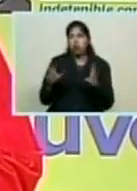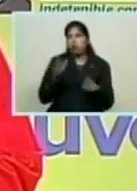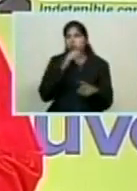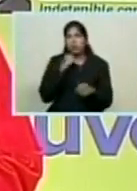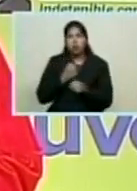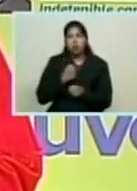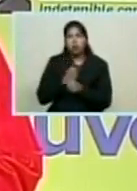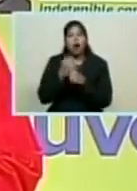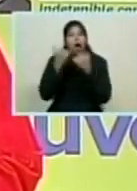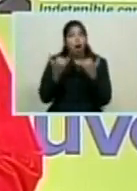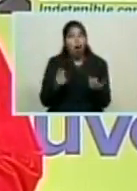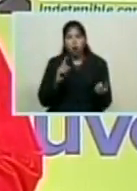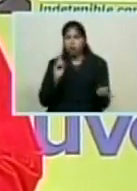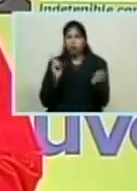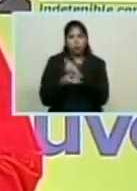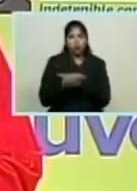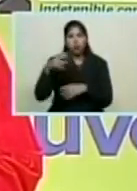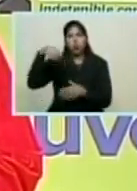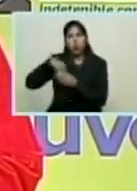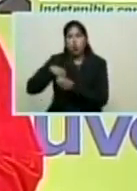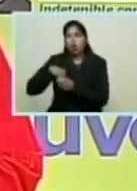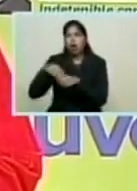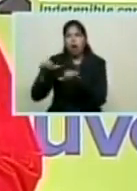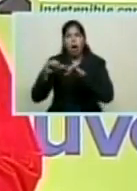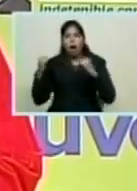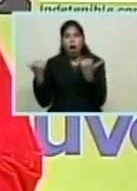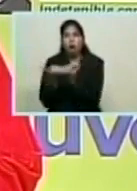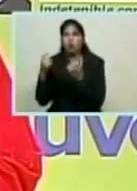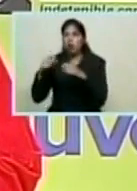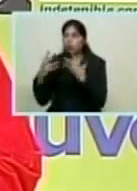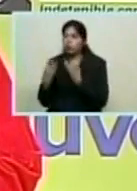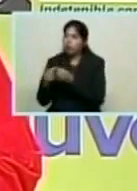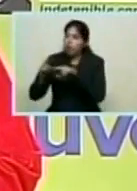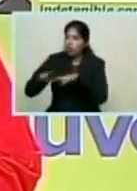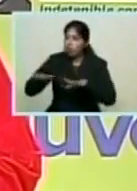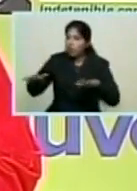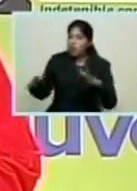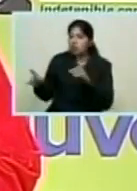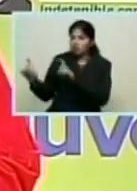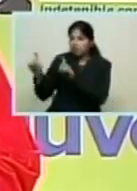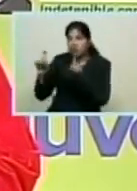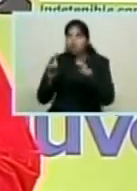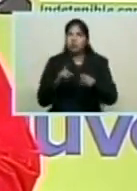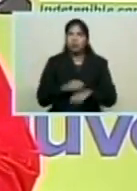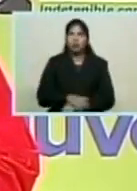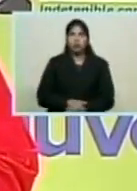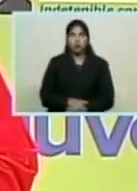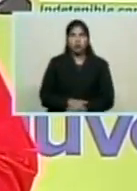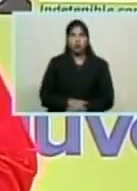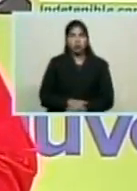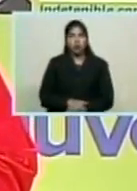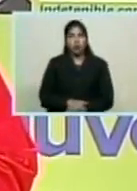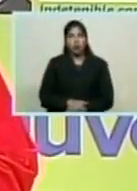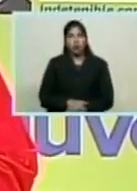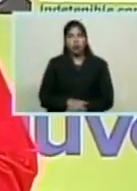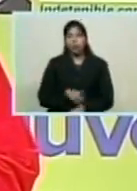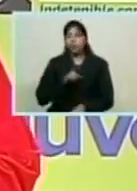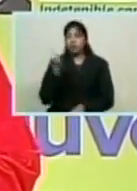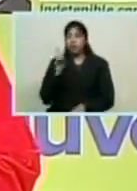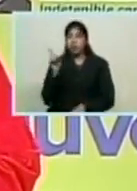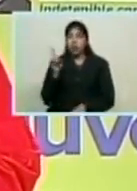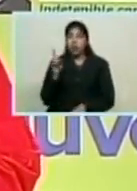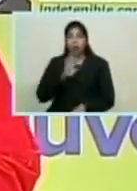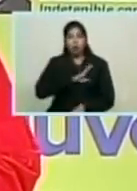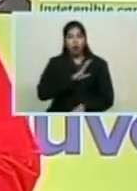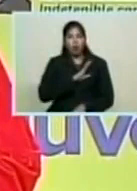en las aulas de clase con los niños, niñas, con la juventud. Kenny, la llanerita Kenny, como dice